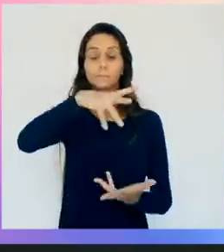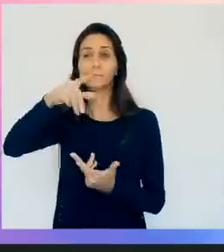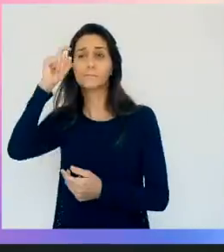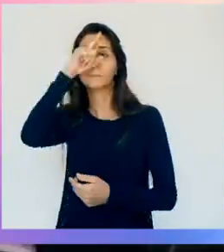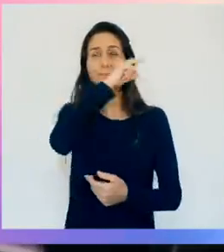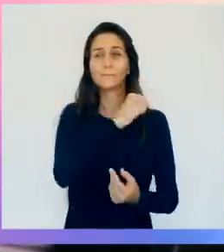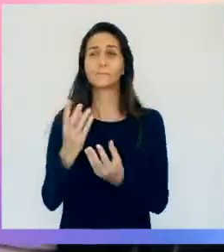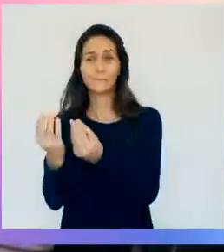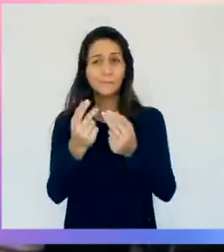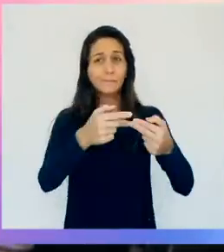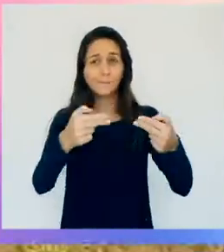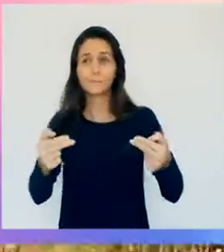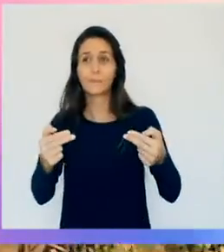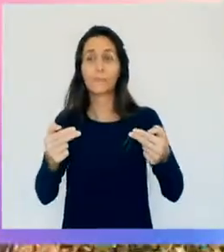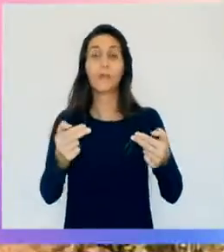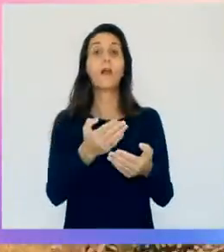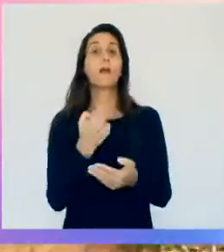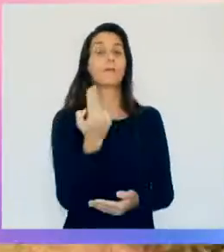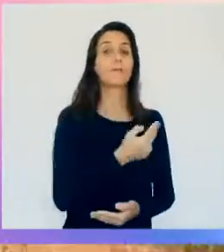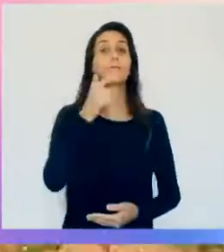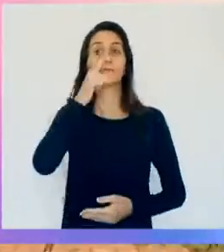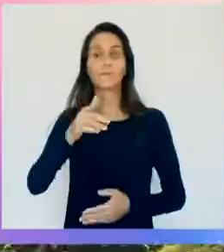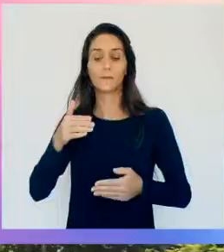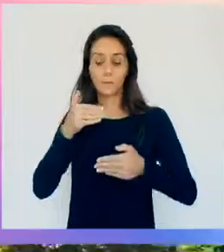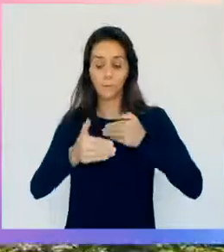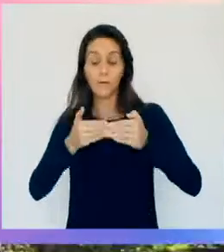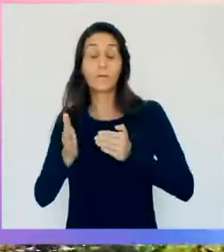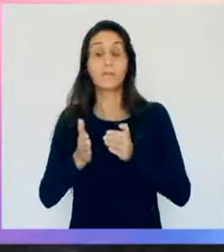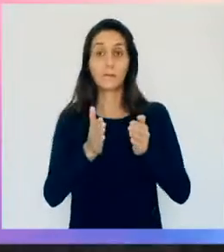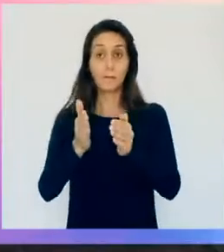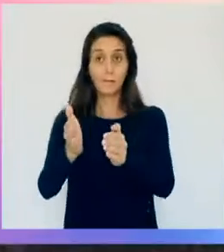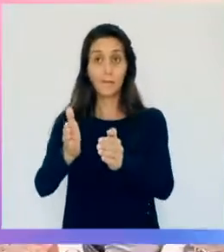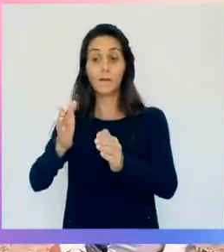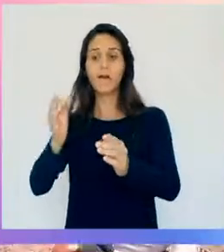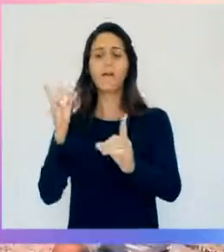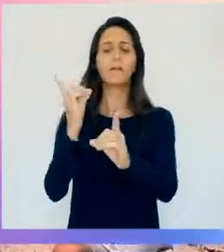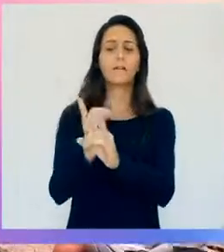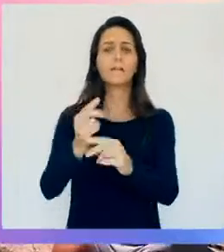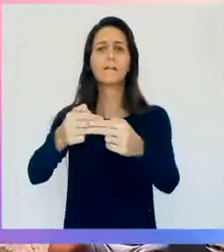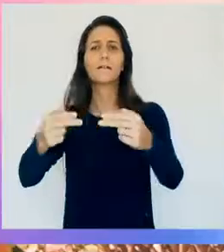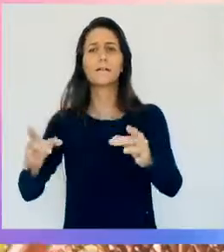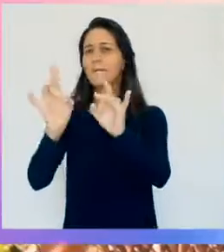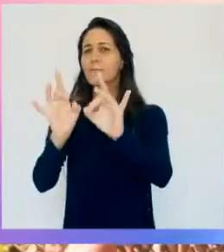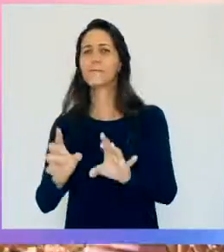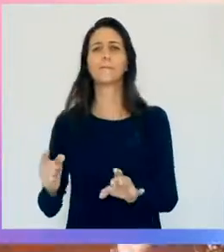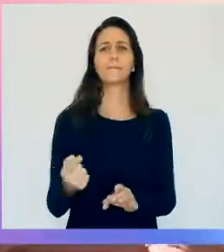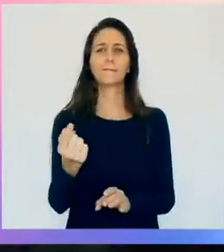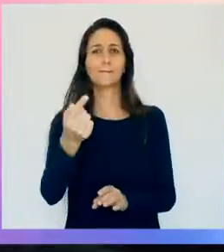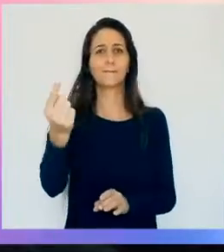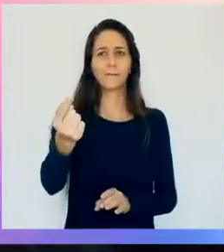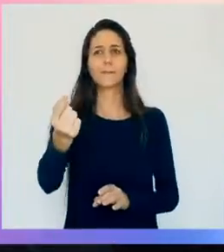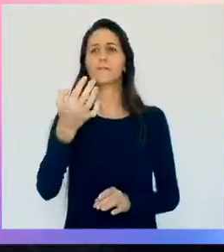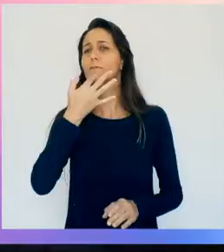Even in a world full of difficulties, podemos encontrar el camino que nos lleva a algo mayor, algo infinito y desconocido, something that